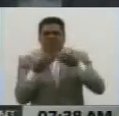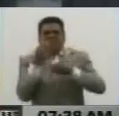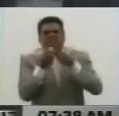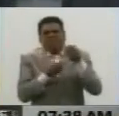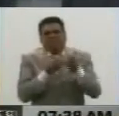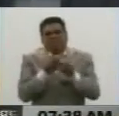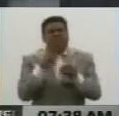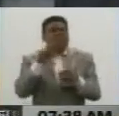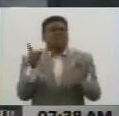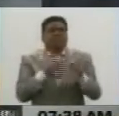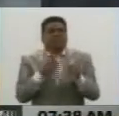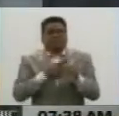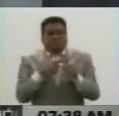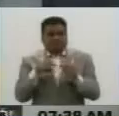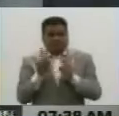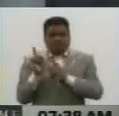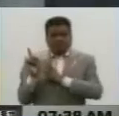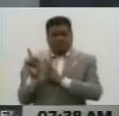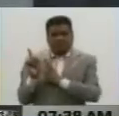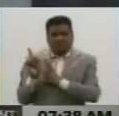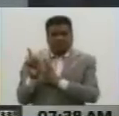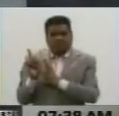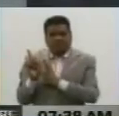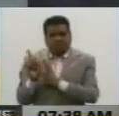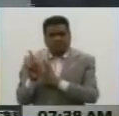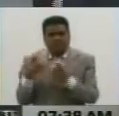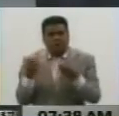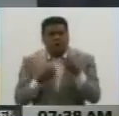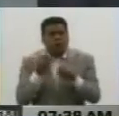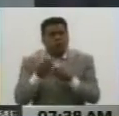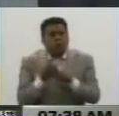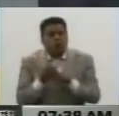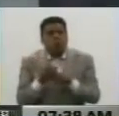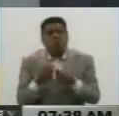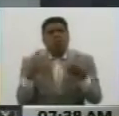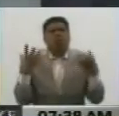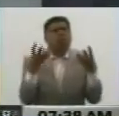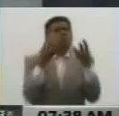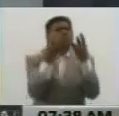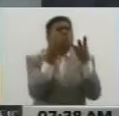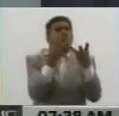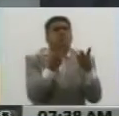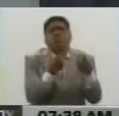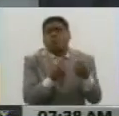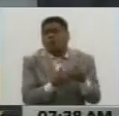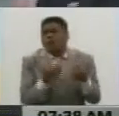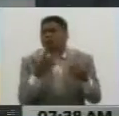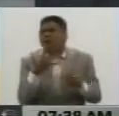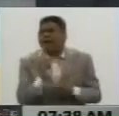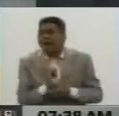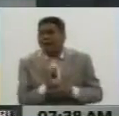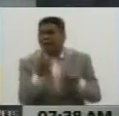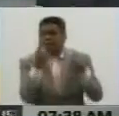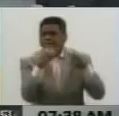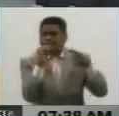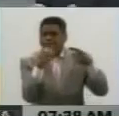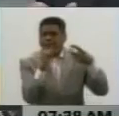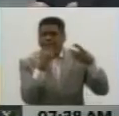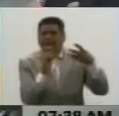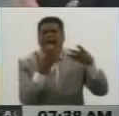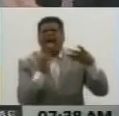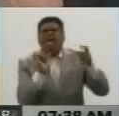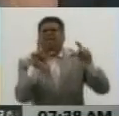debe explorarse para conocer la cantidad de nuestros recursos, cuántos recursos tiene Venezuela en esa zona. Eso es hacer soberanía